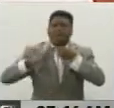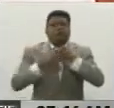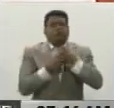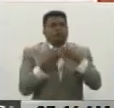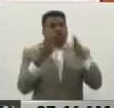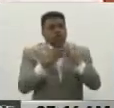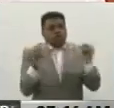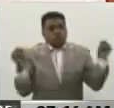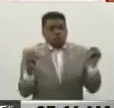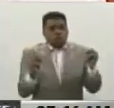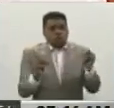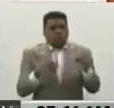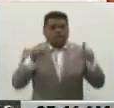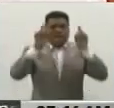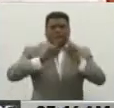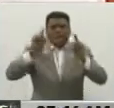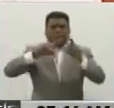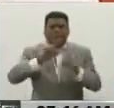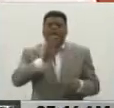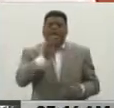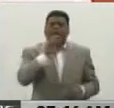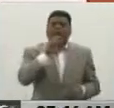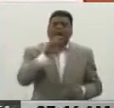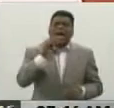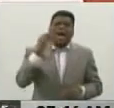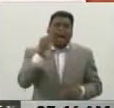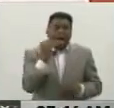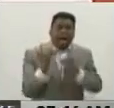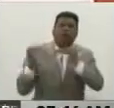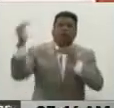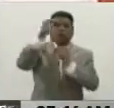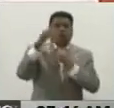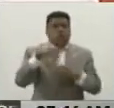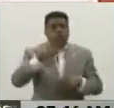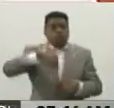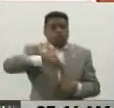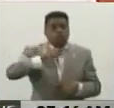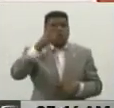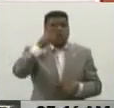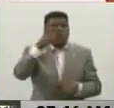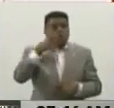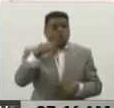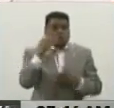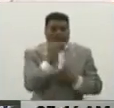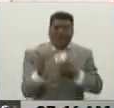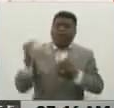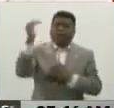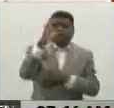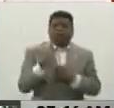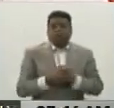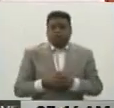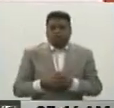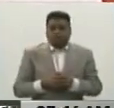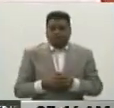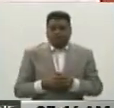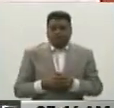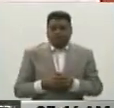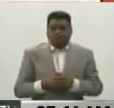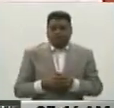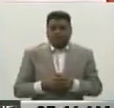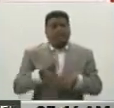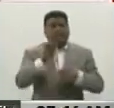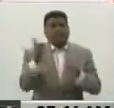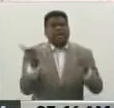La andragogía. Nosotros tenemos un público que es adulto, pero es interesante porque en ese